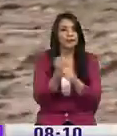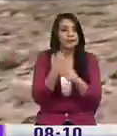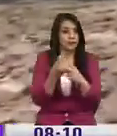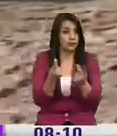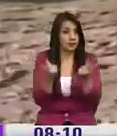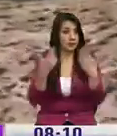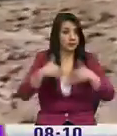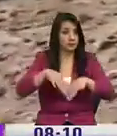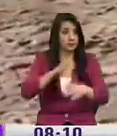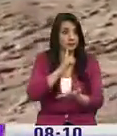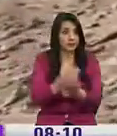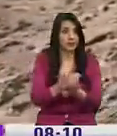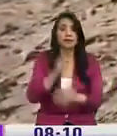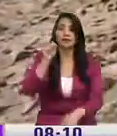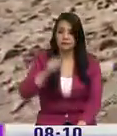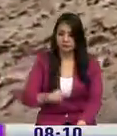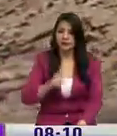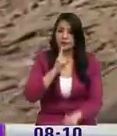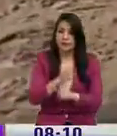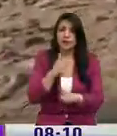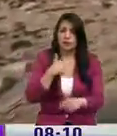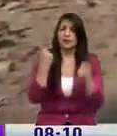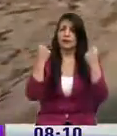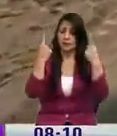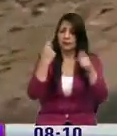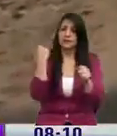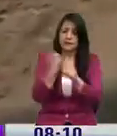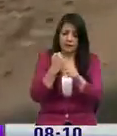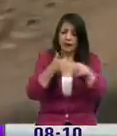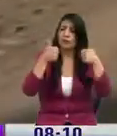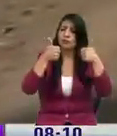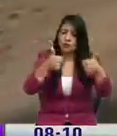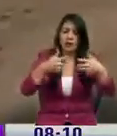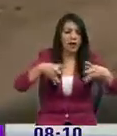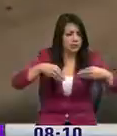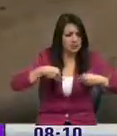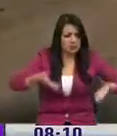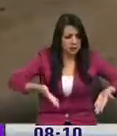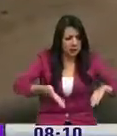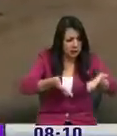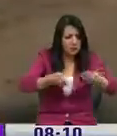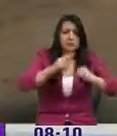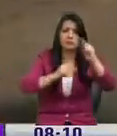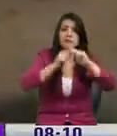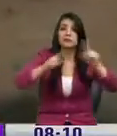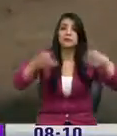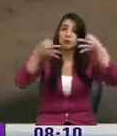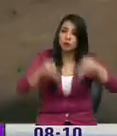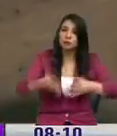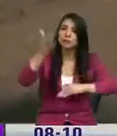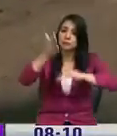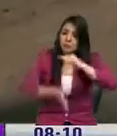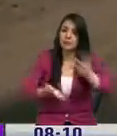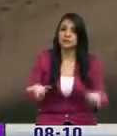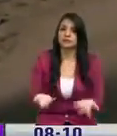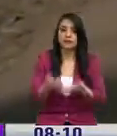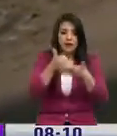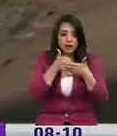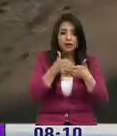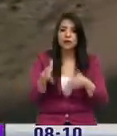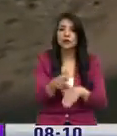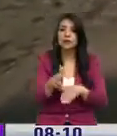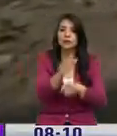trabajos de aquí eso es lo que se quiere el trabajo está muy bien pero que se cumpla los plazos y de la facilidad pues hay